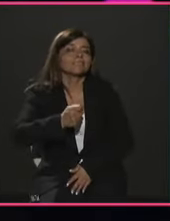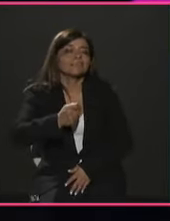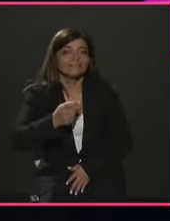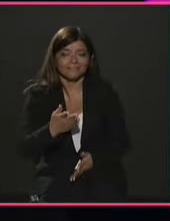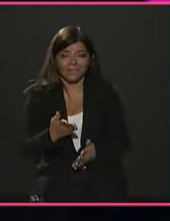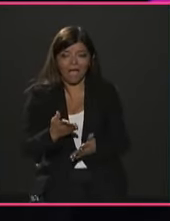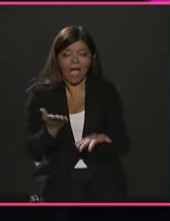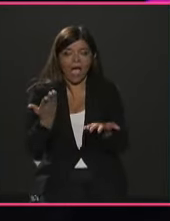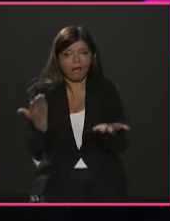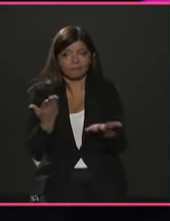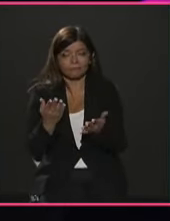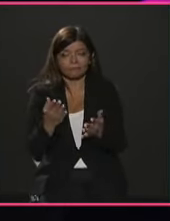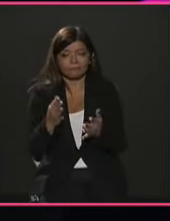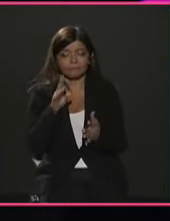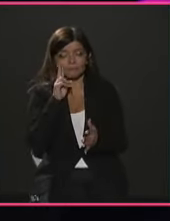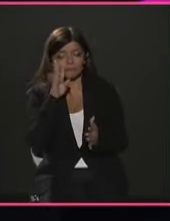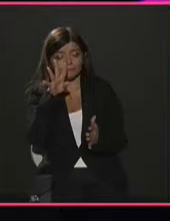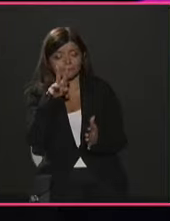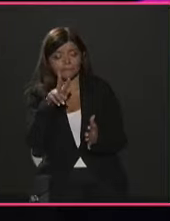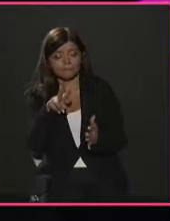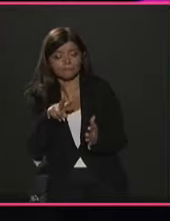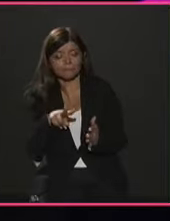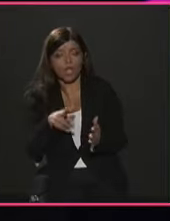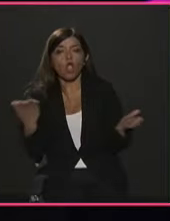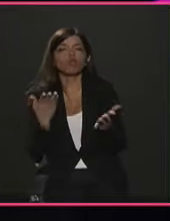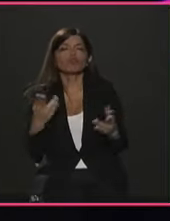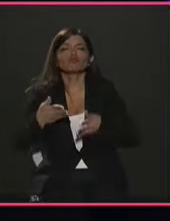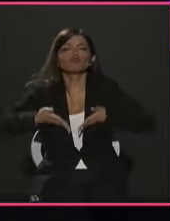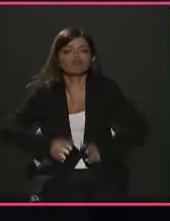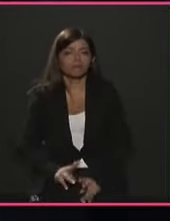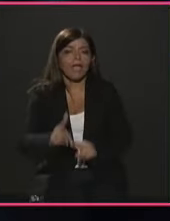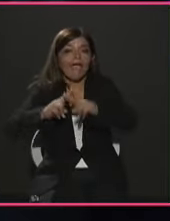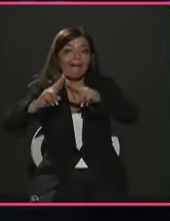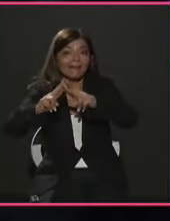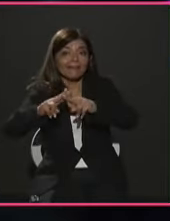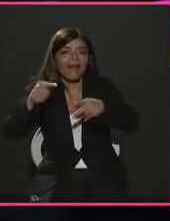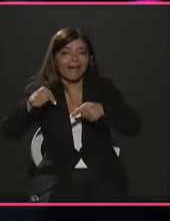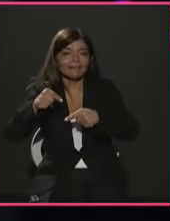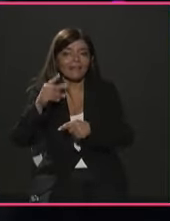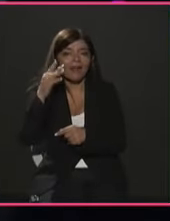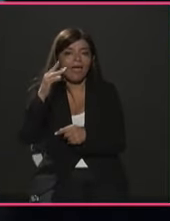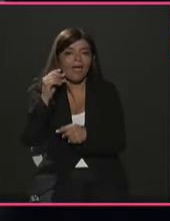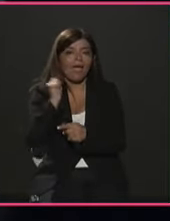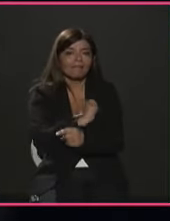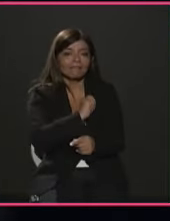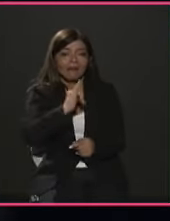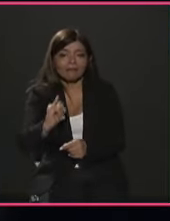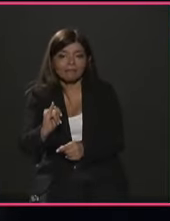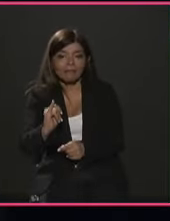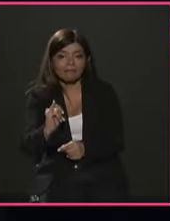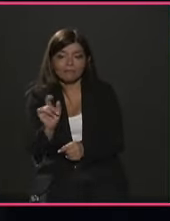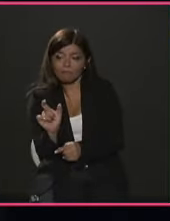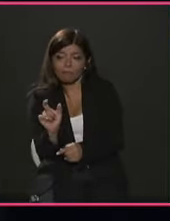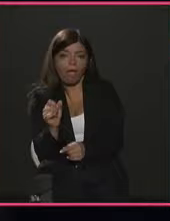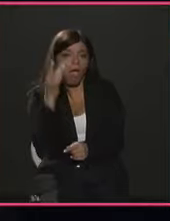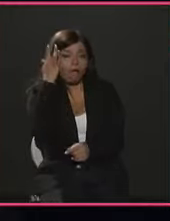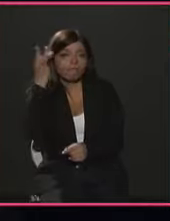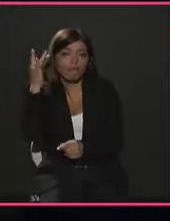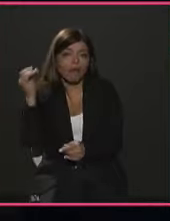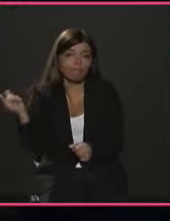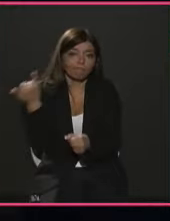mapear Cómo se hace la Inteligencia artificial y me refiero lo más extenso de la palabra está en